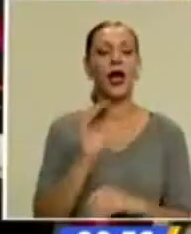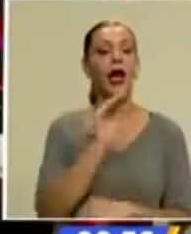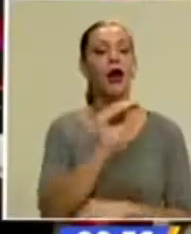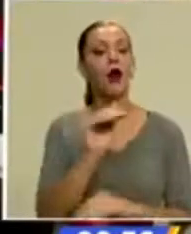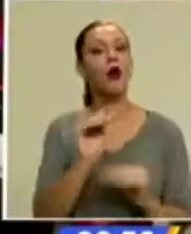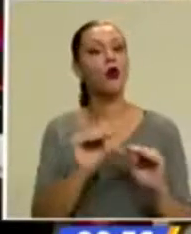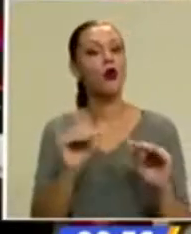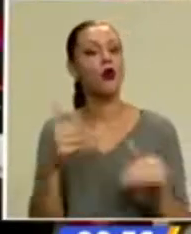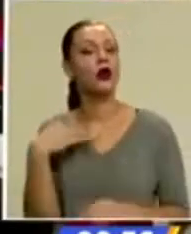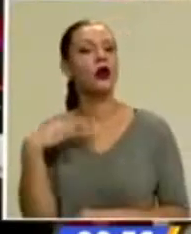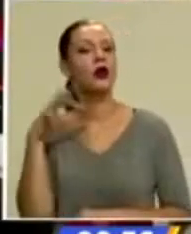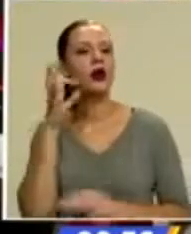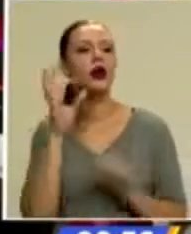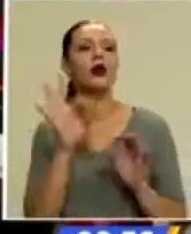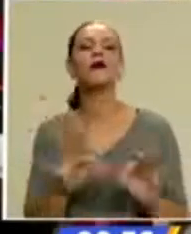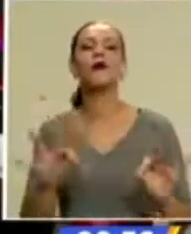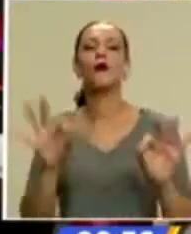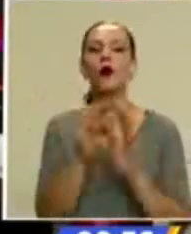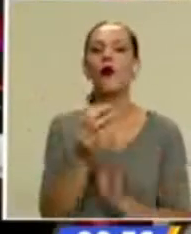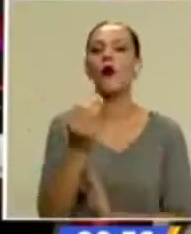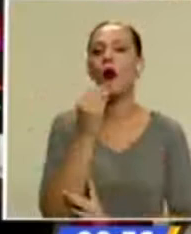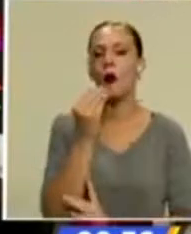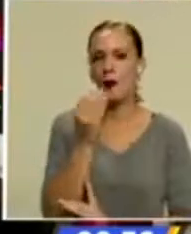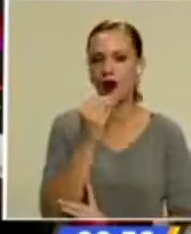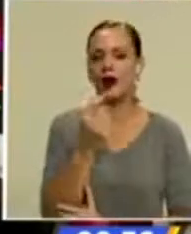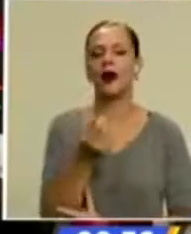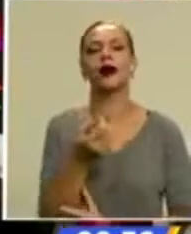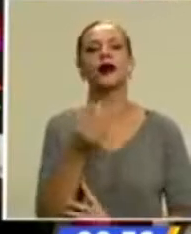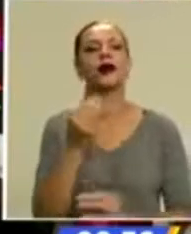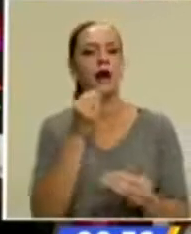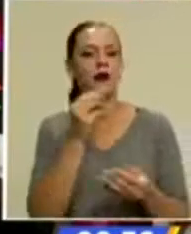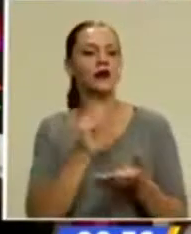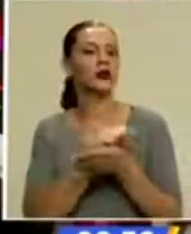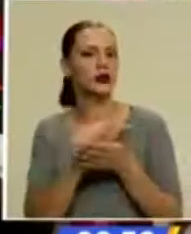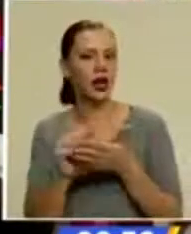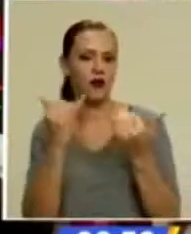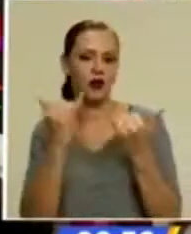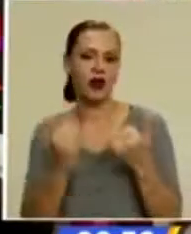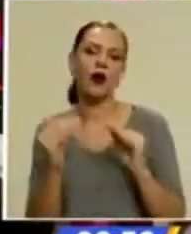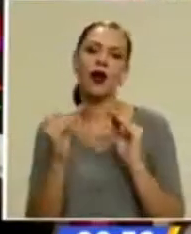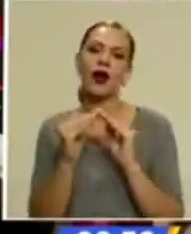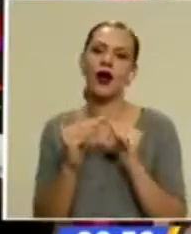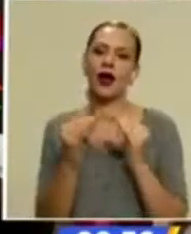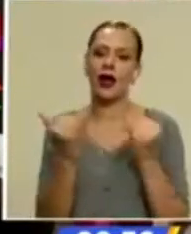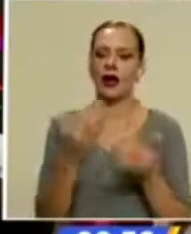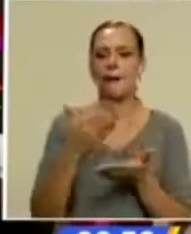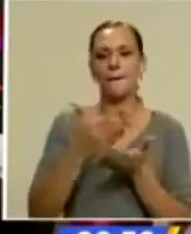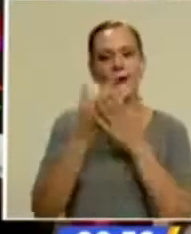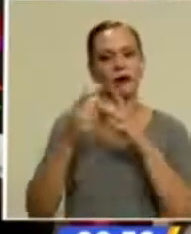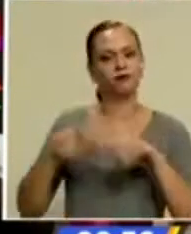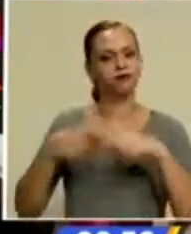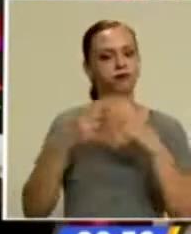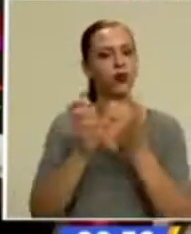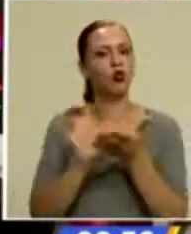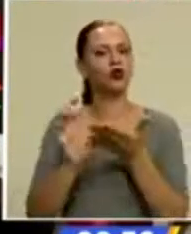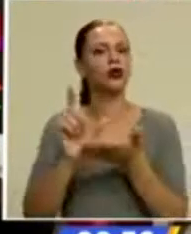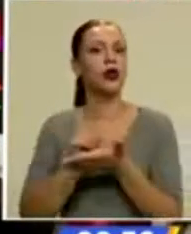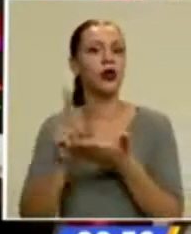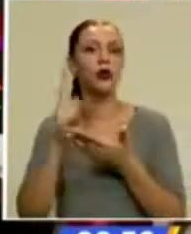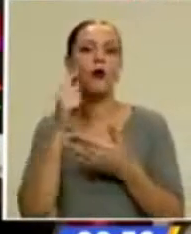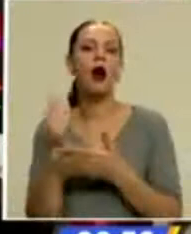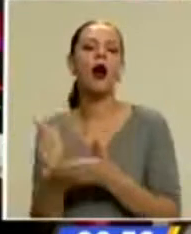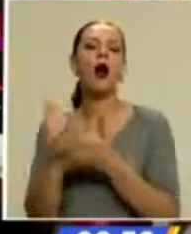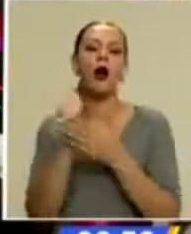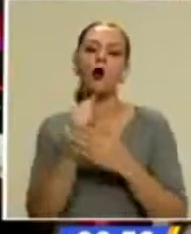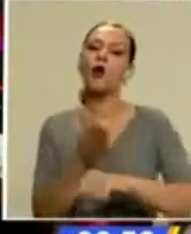Reiterarle a los niños y las niñas la importancia de comer alimentos sanos ahora que estamos en casa en esta pausa del curso lectivo, porque los va a